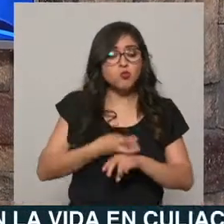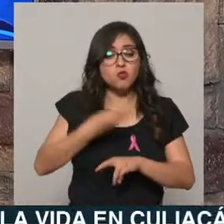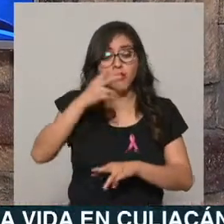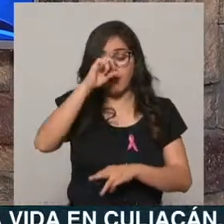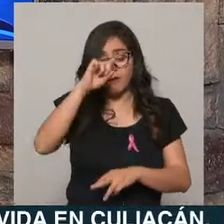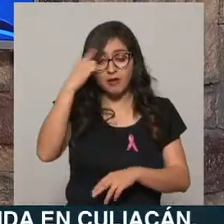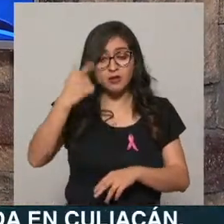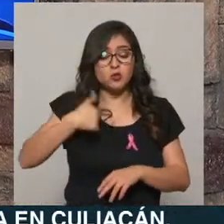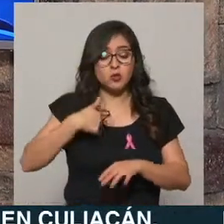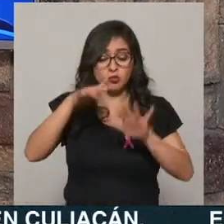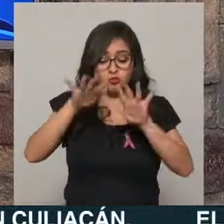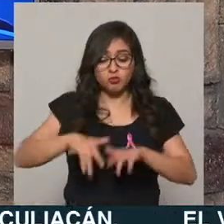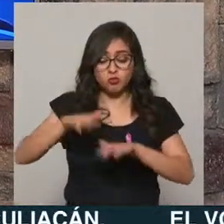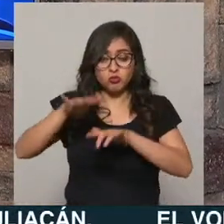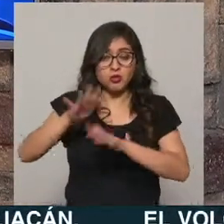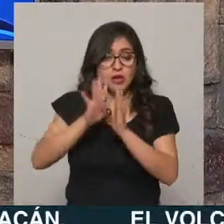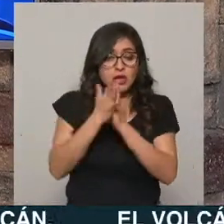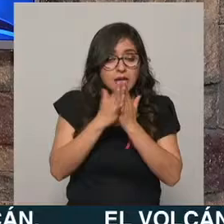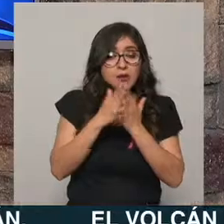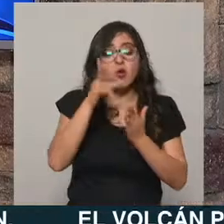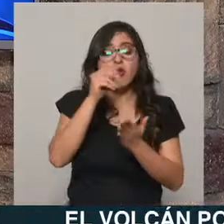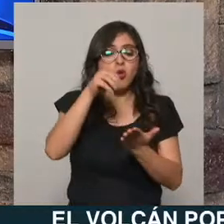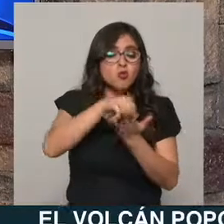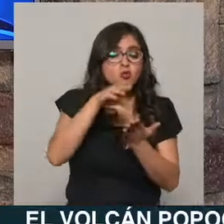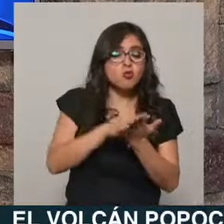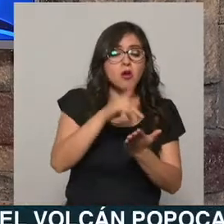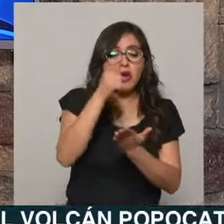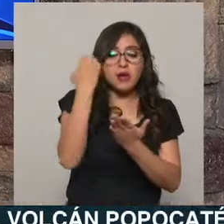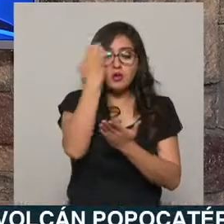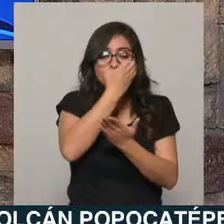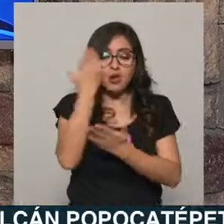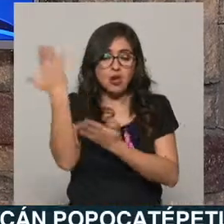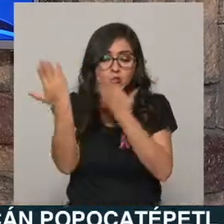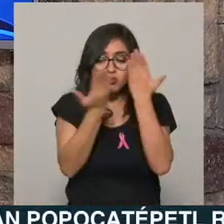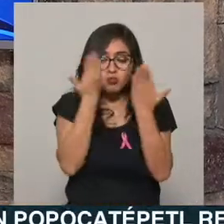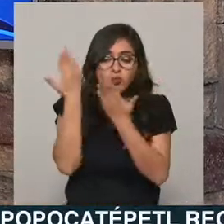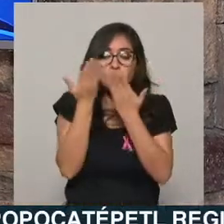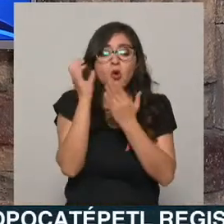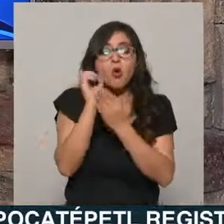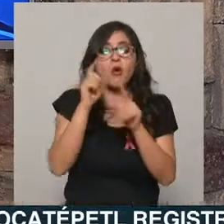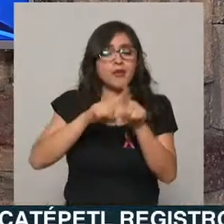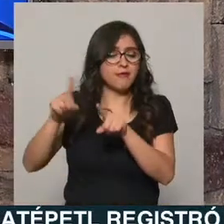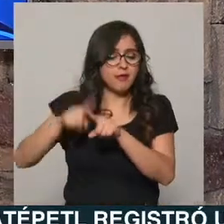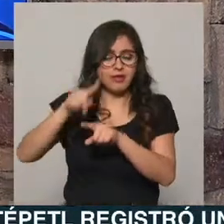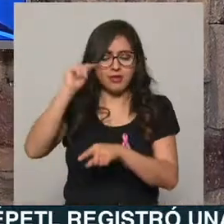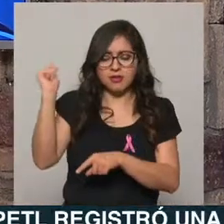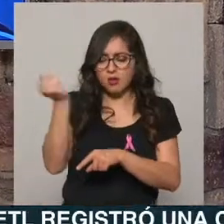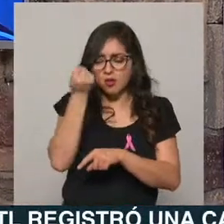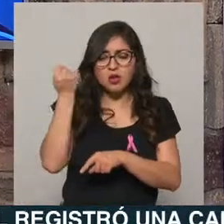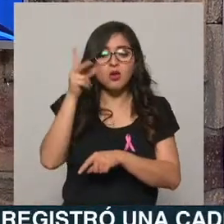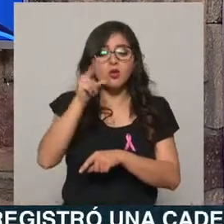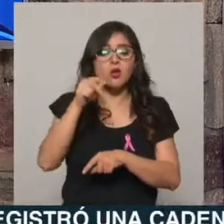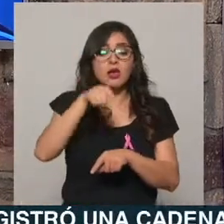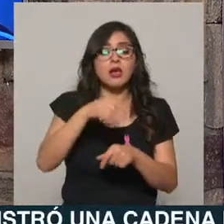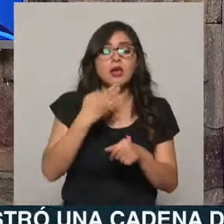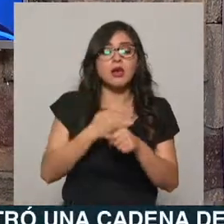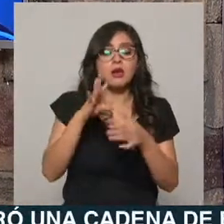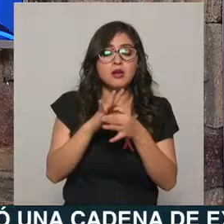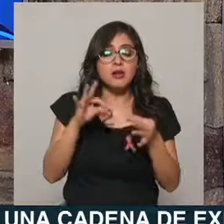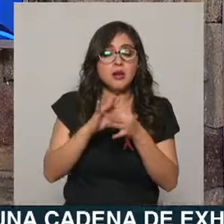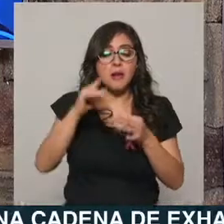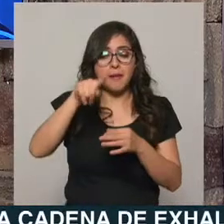traté de hacer con este libro es que no fuera un libro académico, dándote, pues ya sabes, mucha teoría. Es sumamente práctico,